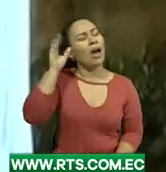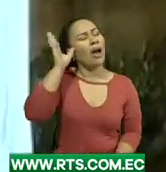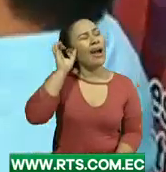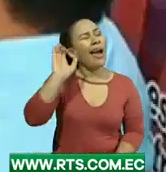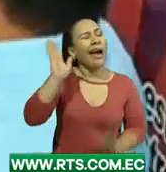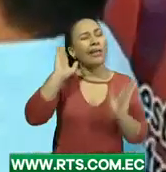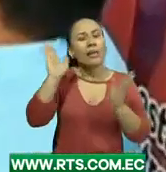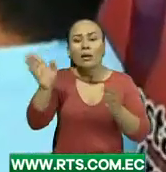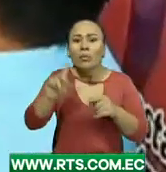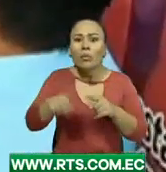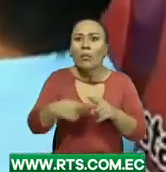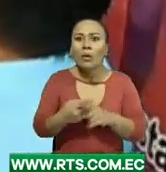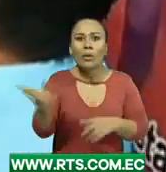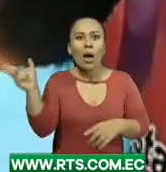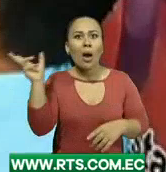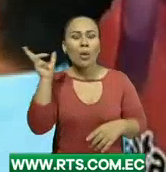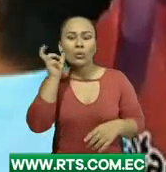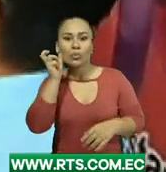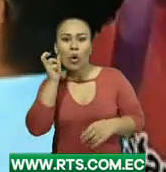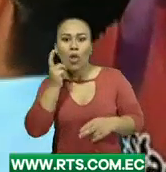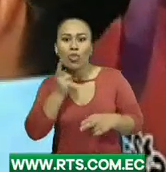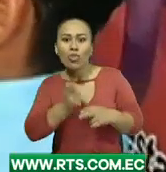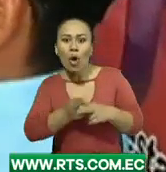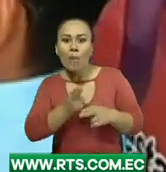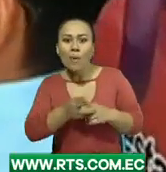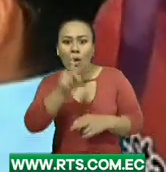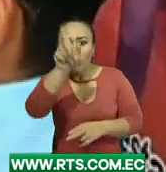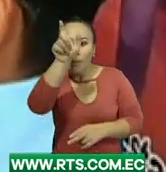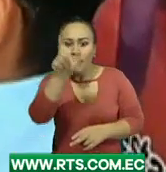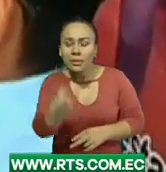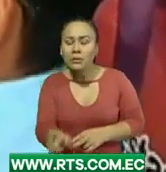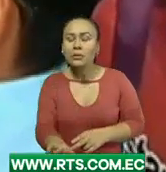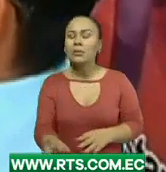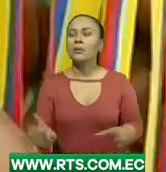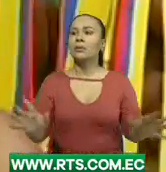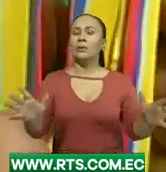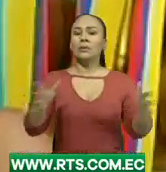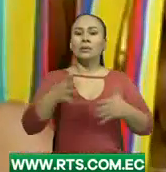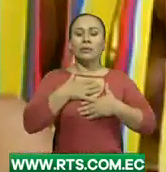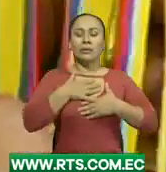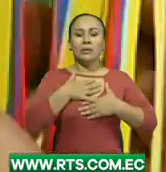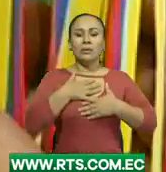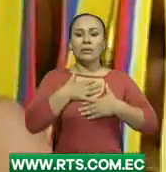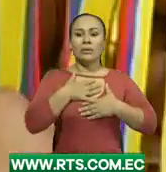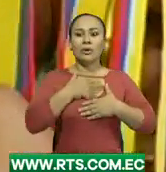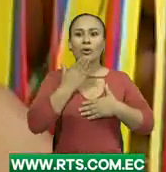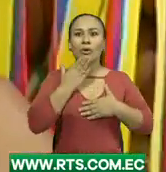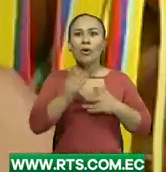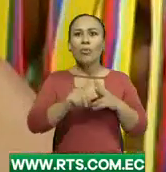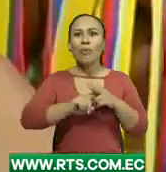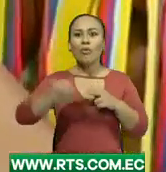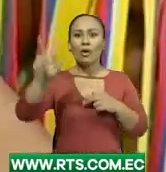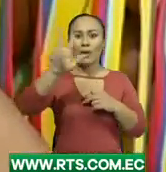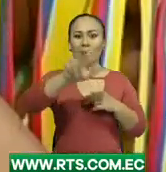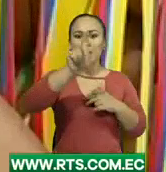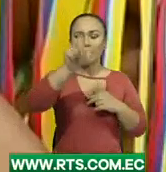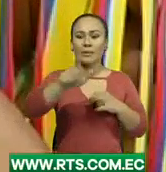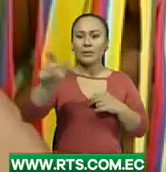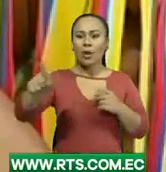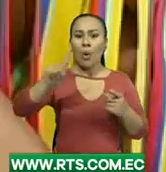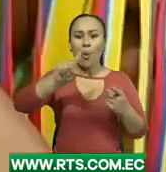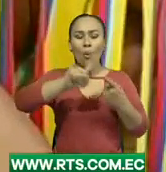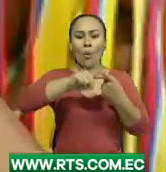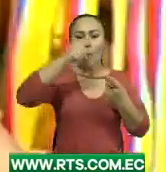importancia, pero cuando escuchó la identidad de uno de ellos, todo cambió. Sí, que se escaparon tres, un mexicano y